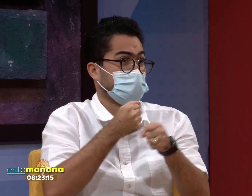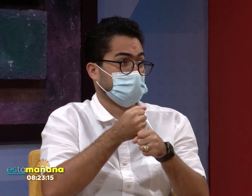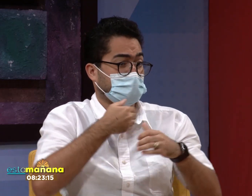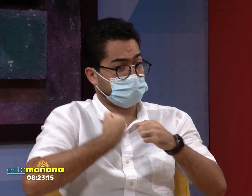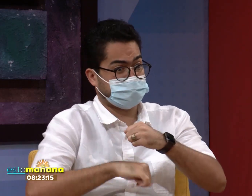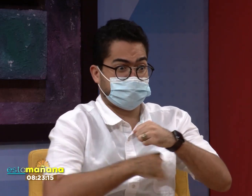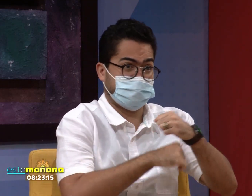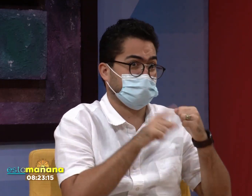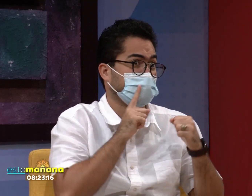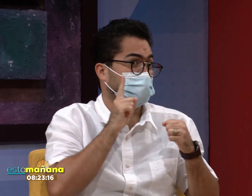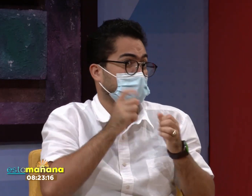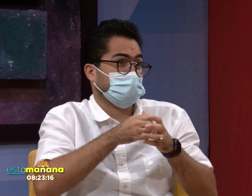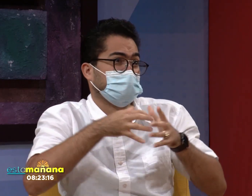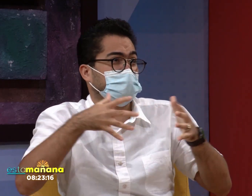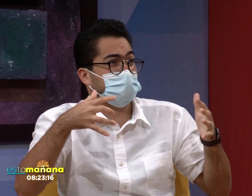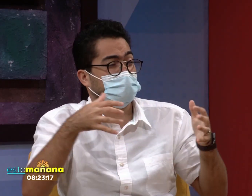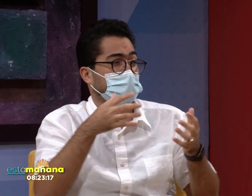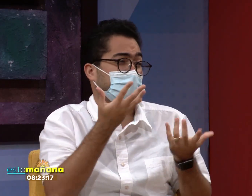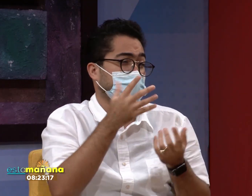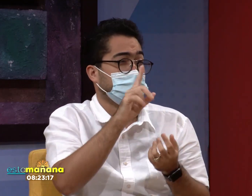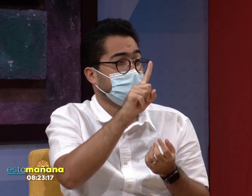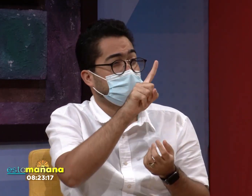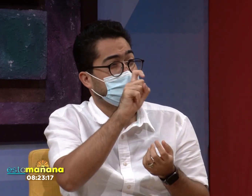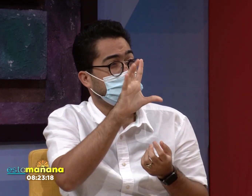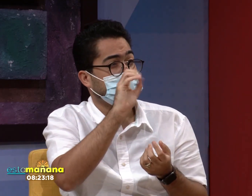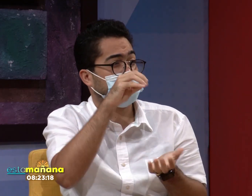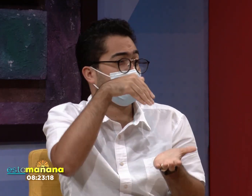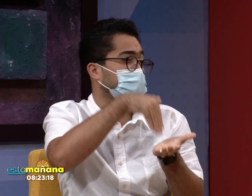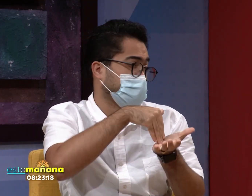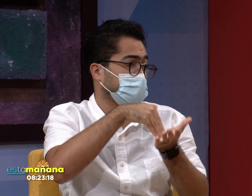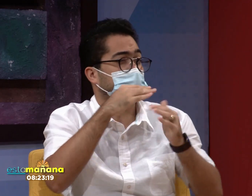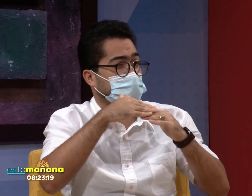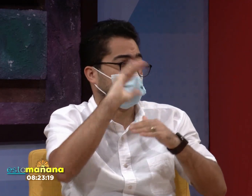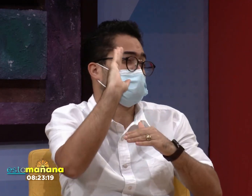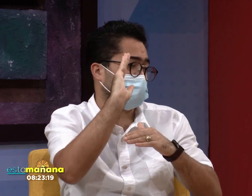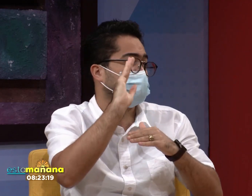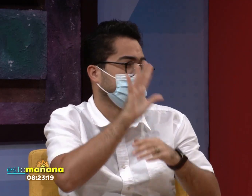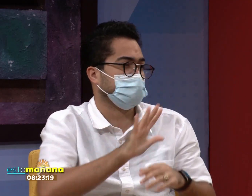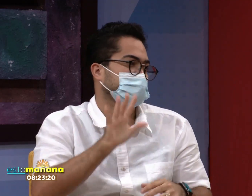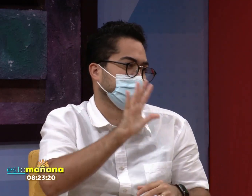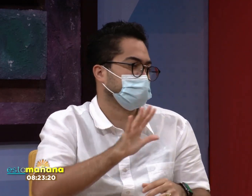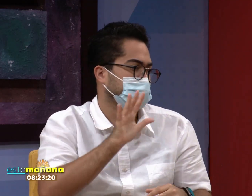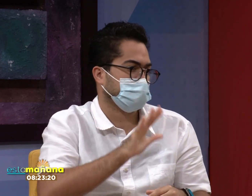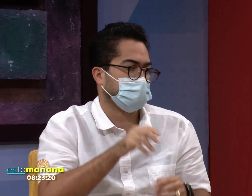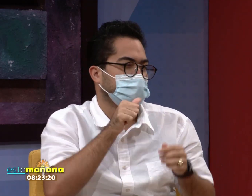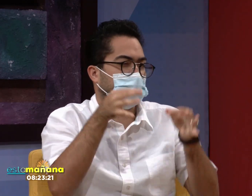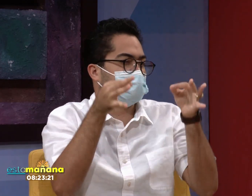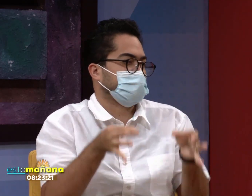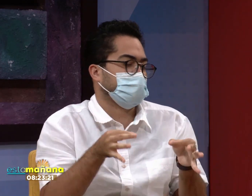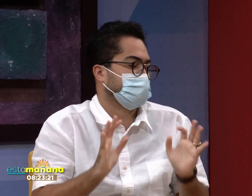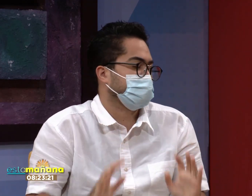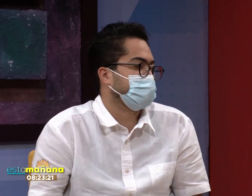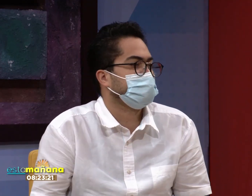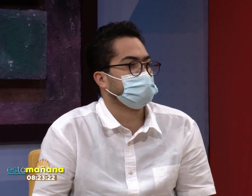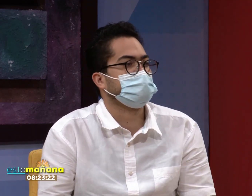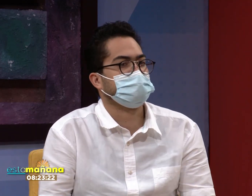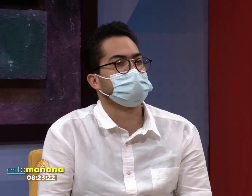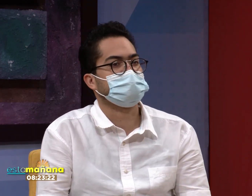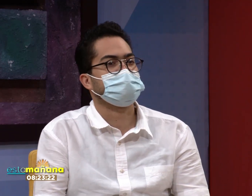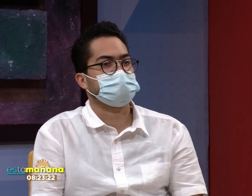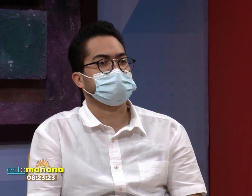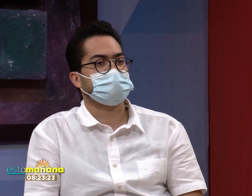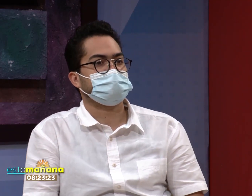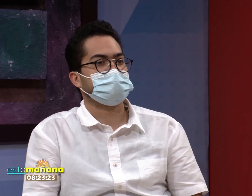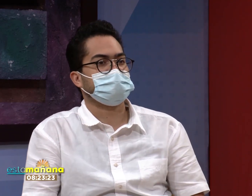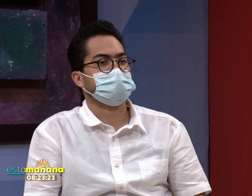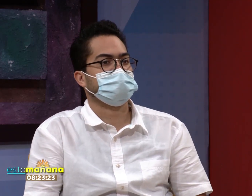mil personas. Ahora, han pasado muchos años y la población ha cambiado mucho. Pueden haber 150 o más. Puede variar, pero no tenemos una cifra